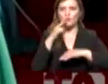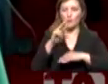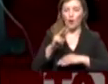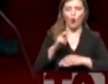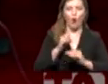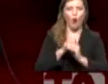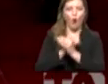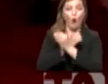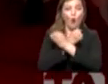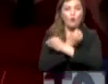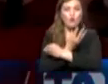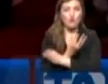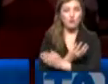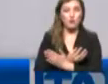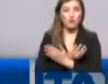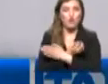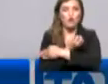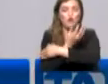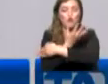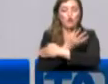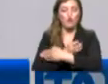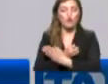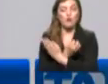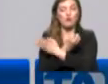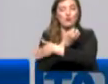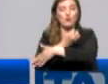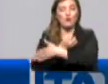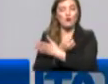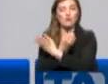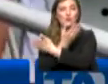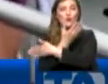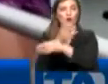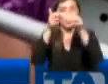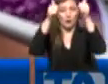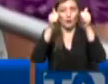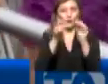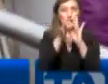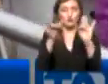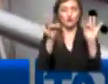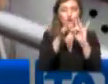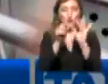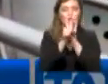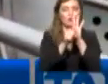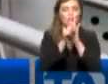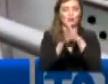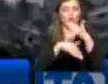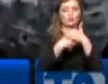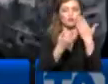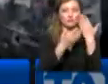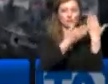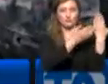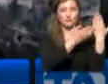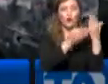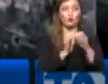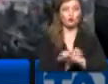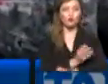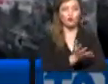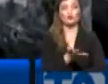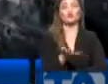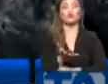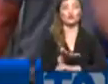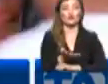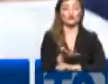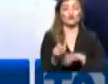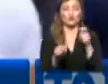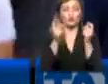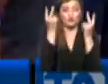ballenas jorobadas en Puerto López. Además, se presentó el afiche e infografía del evento y se dieron recomendaciones para